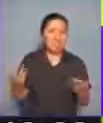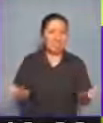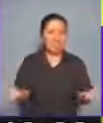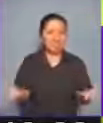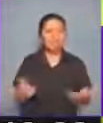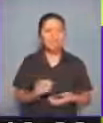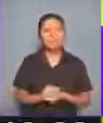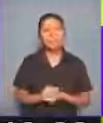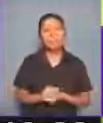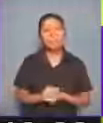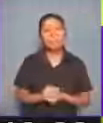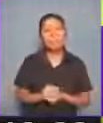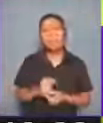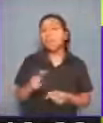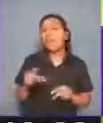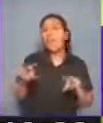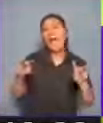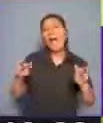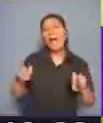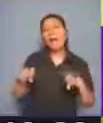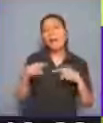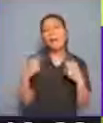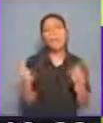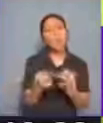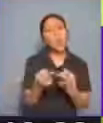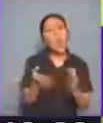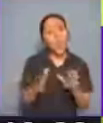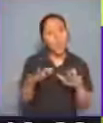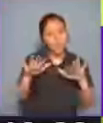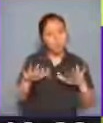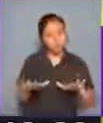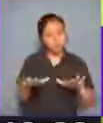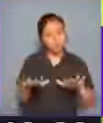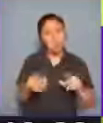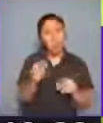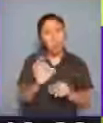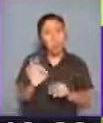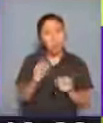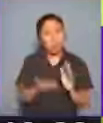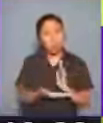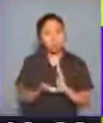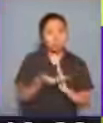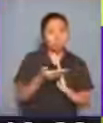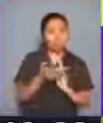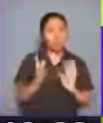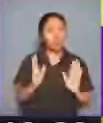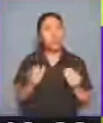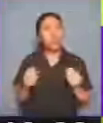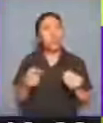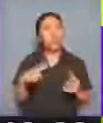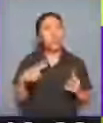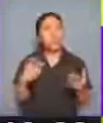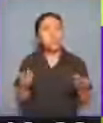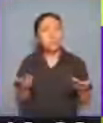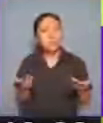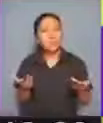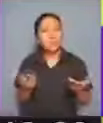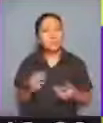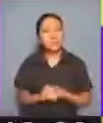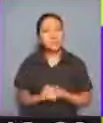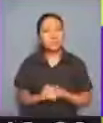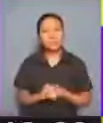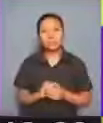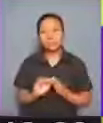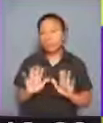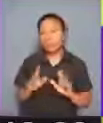el alquiler de los locales Nico se mantuvo o también le subió como a los particulares vamos a